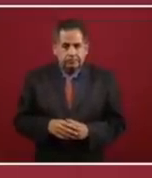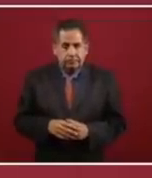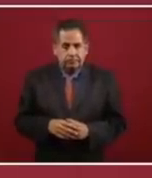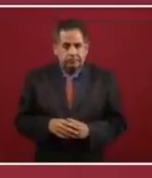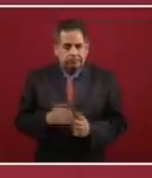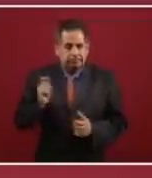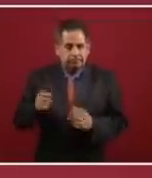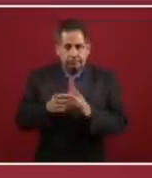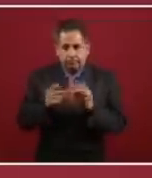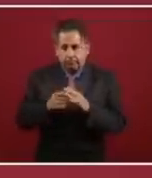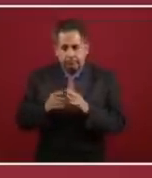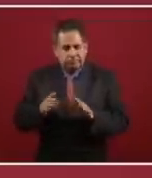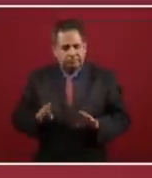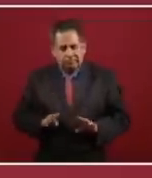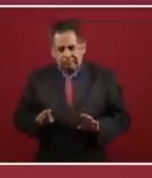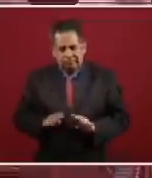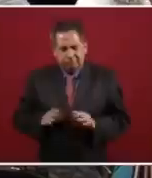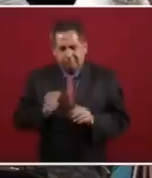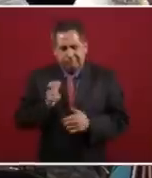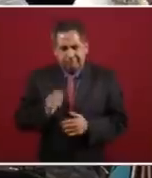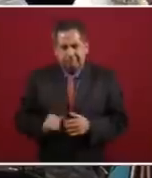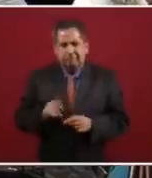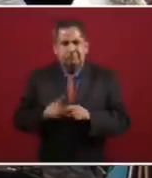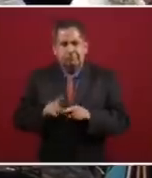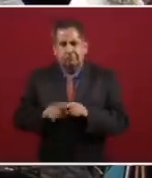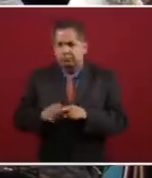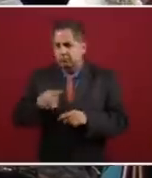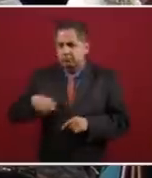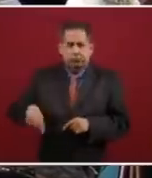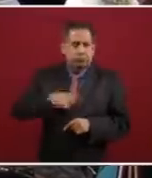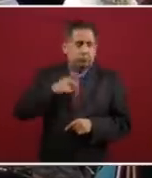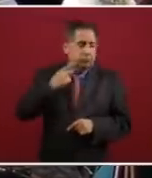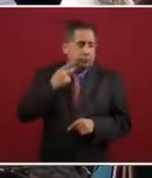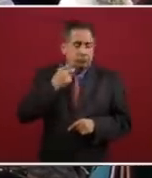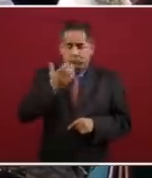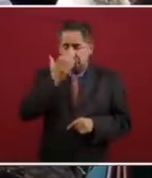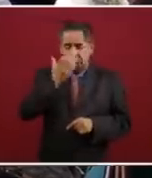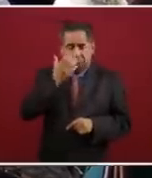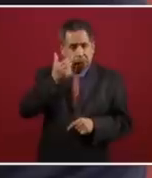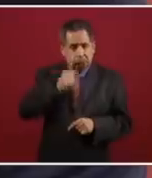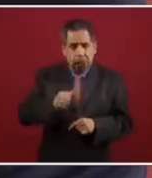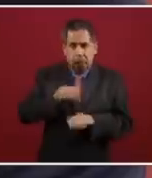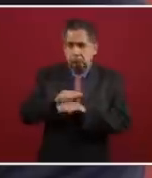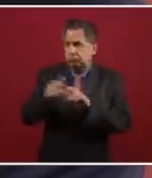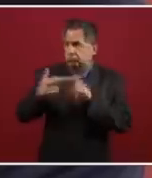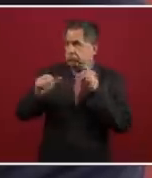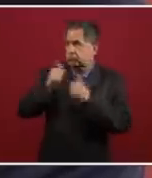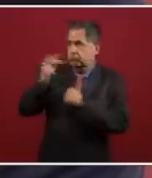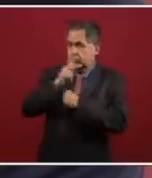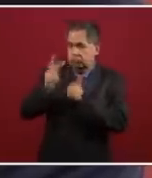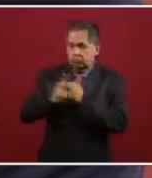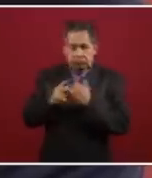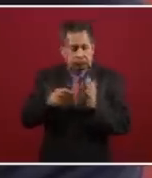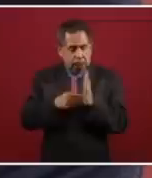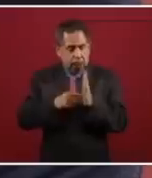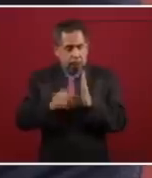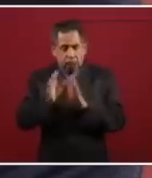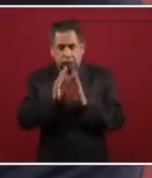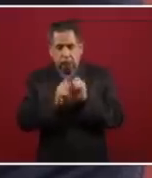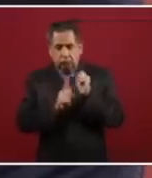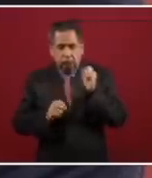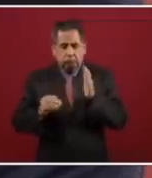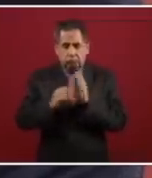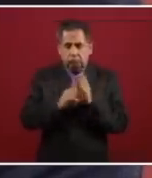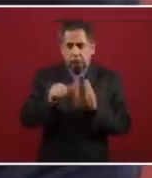ha sido característico de nuestra política exterior y lo que contempla nuestra Constitución en